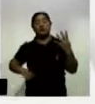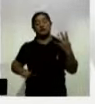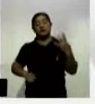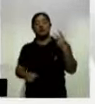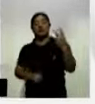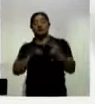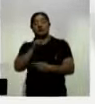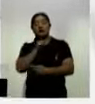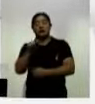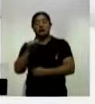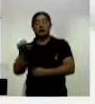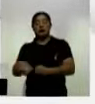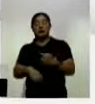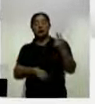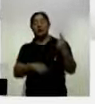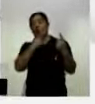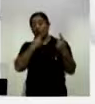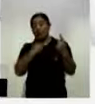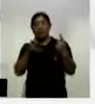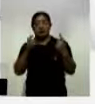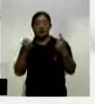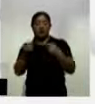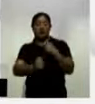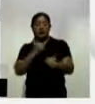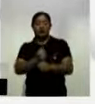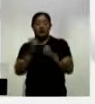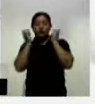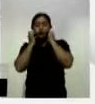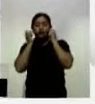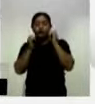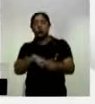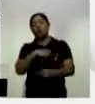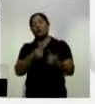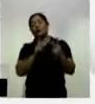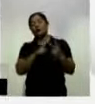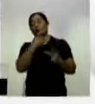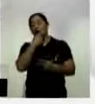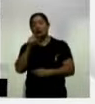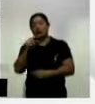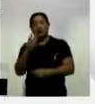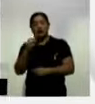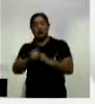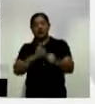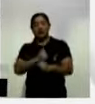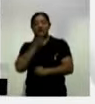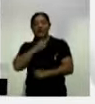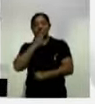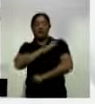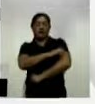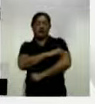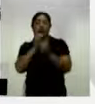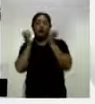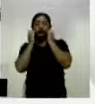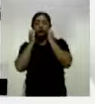y corresponden a un paciente masculino de 39 años con obesidad, un hombre de 73 años con diabetes, hipertensión y